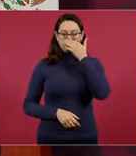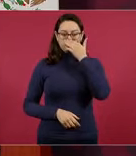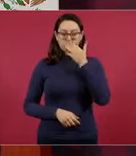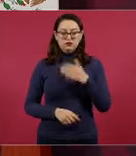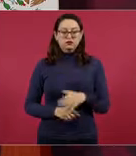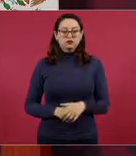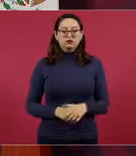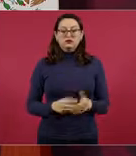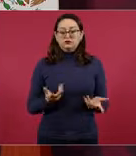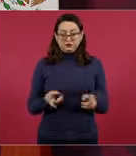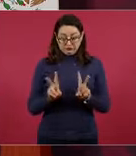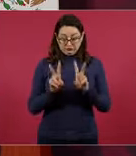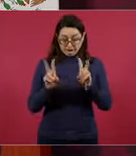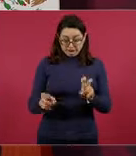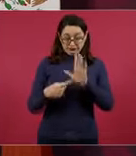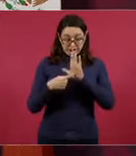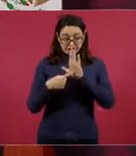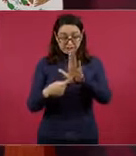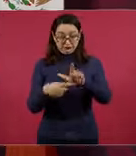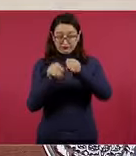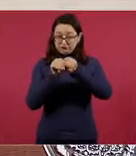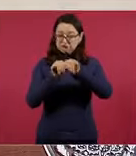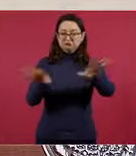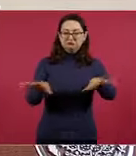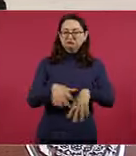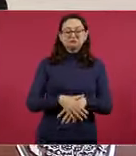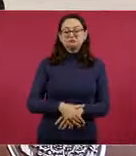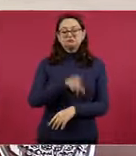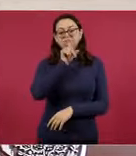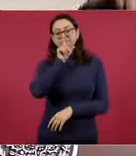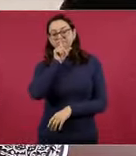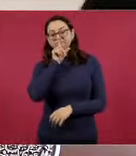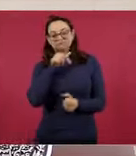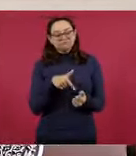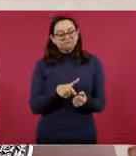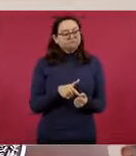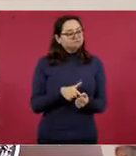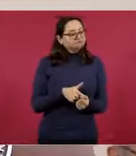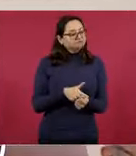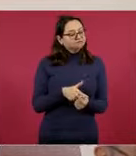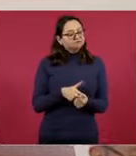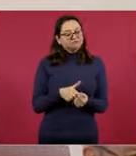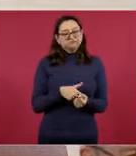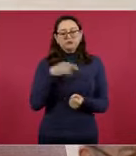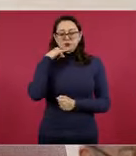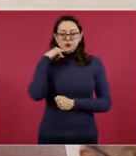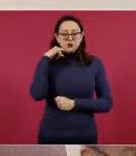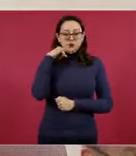Y llegó a considerarse como algo normal.